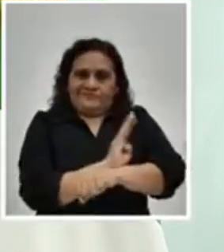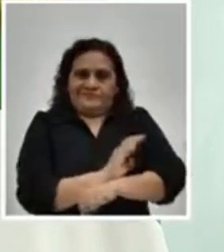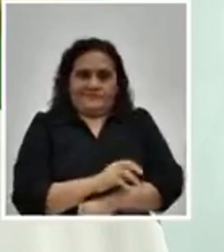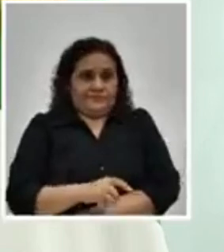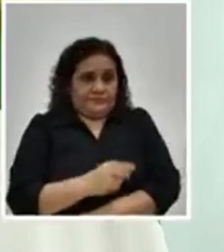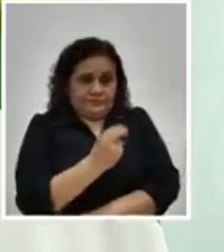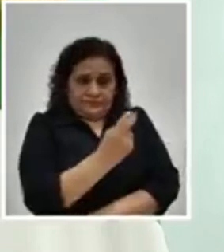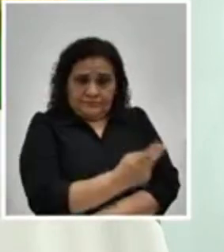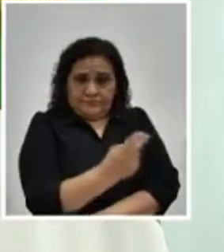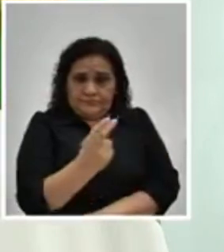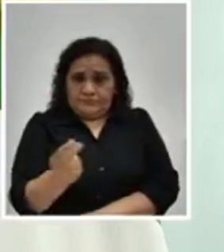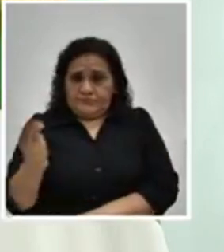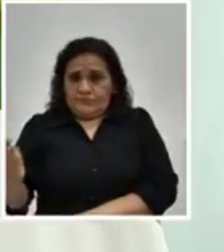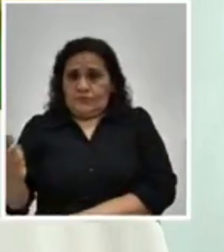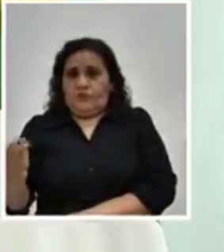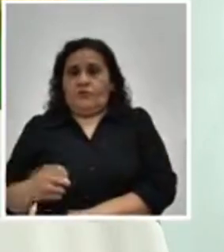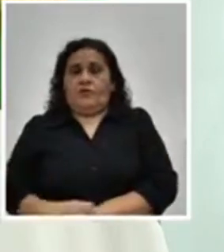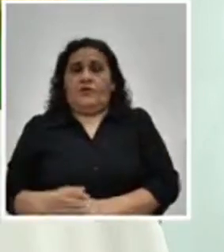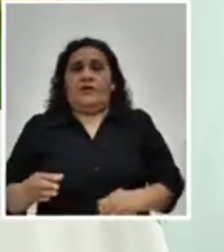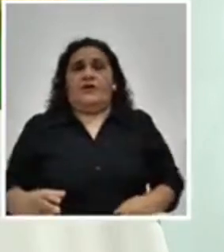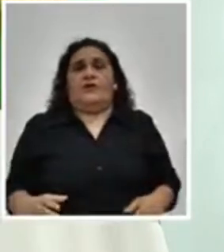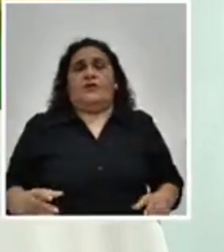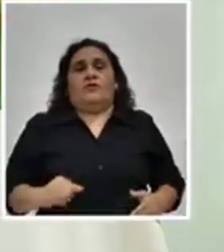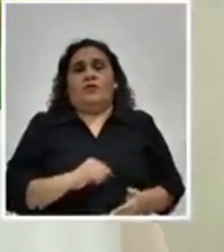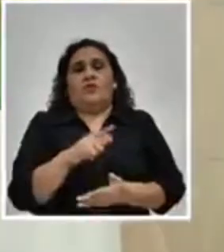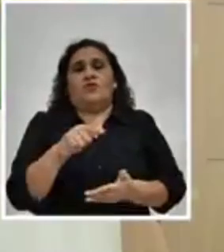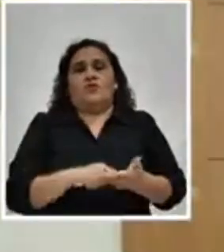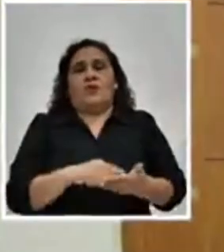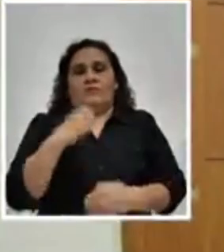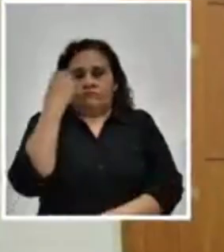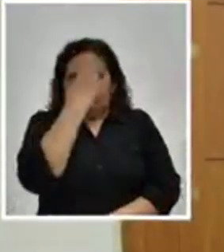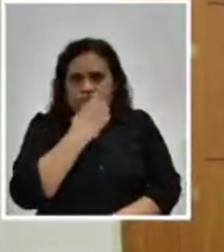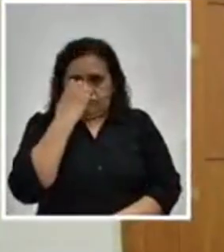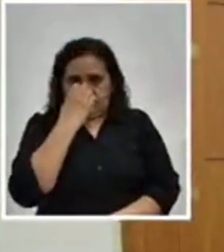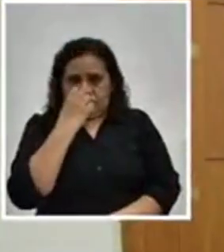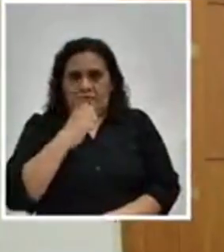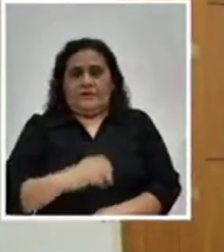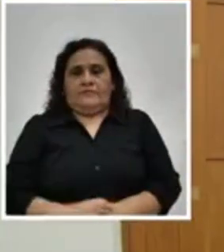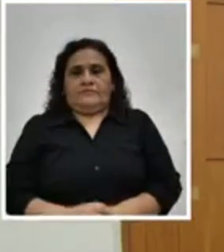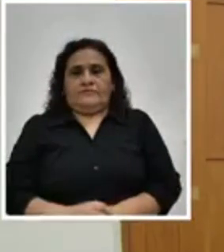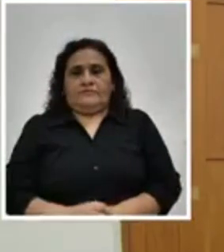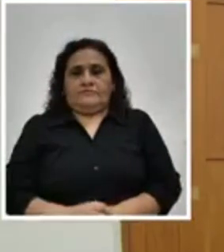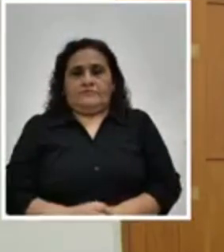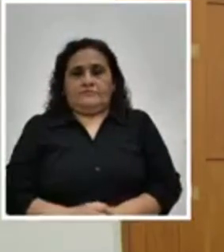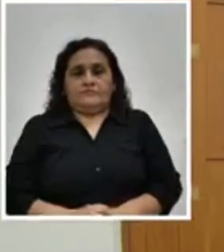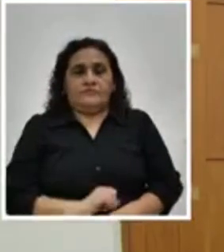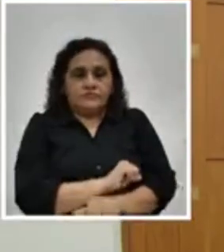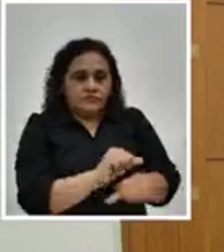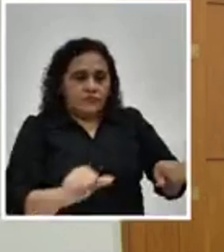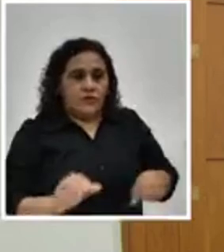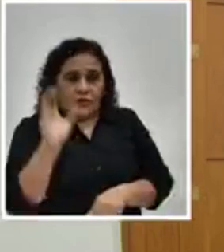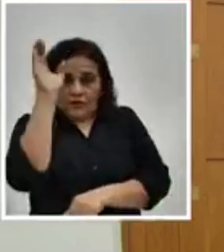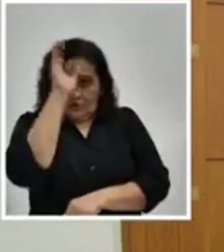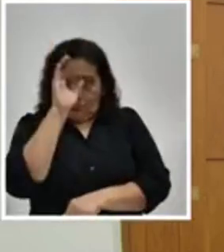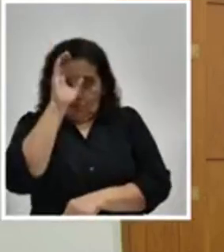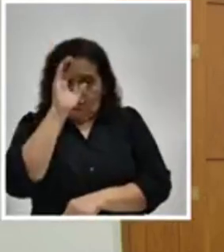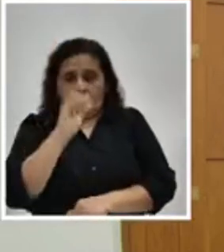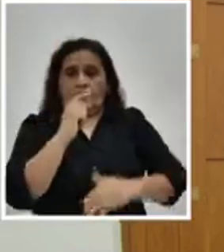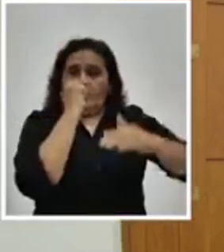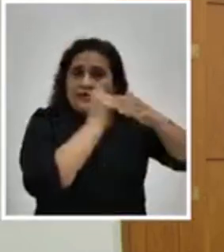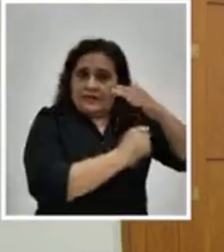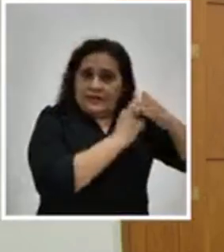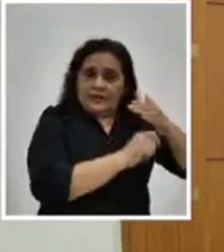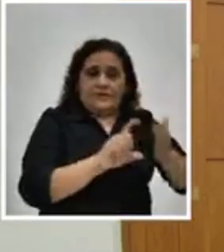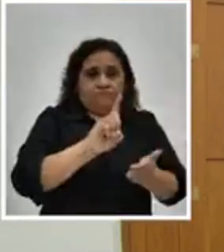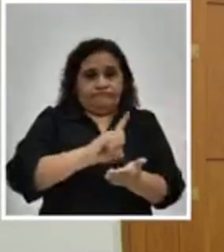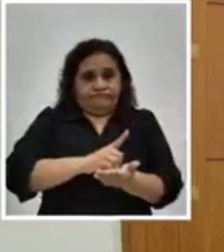todas las comunidades educativas. En el ámbito cultural, se ofrecieron talleres de danza